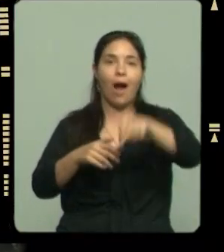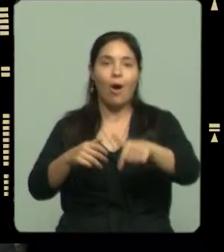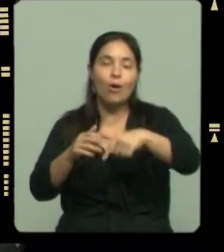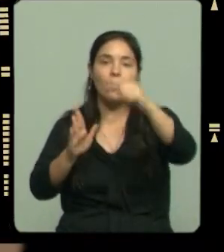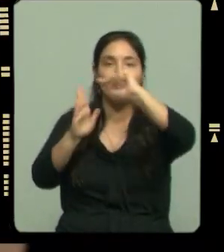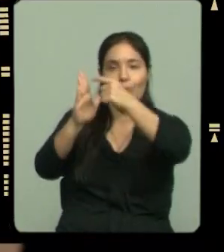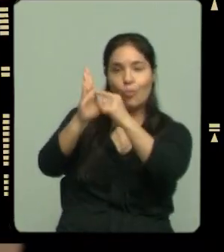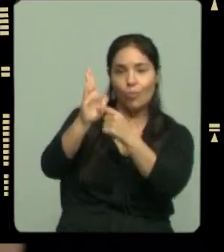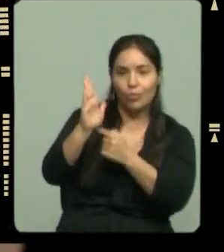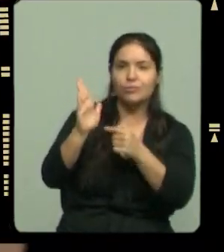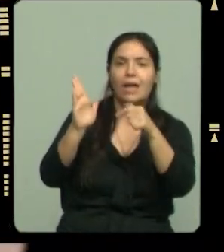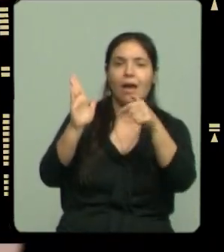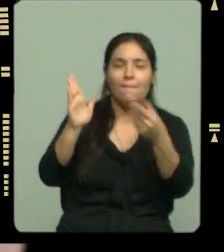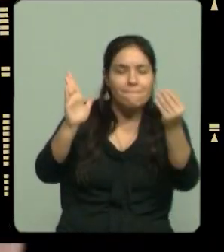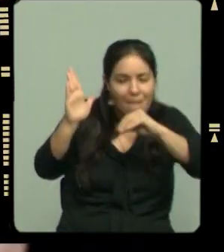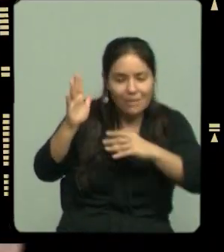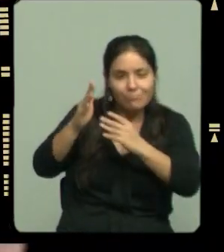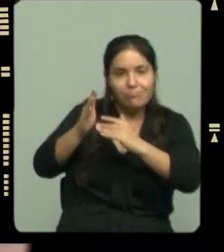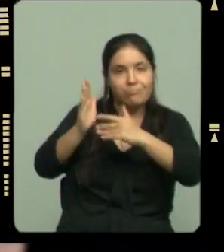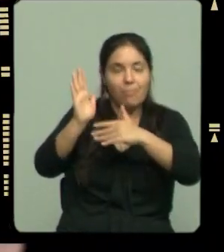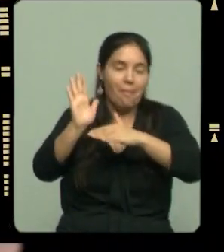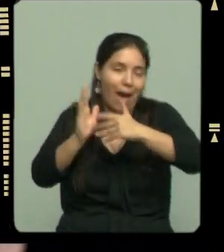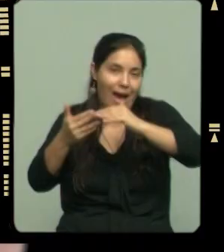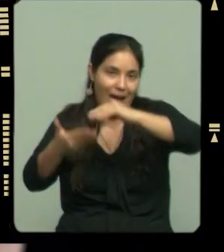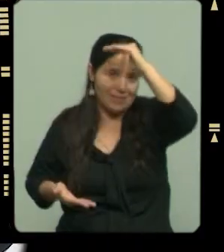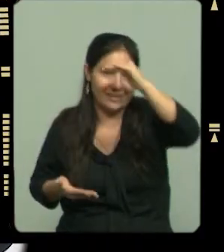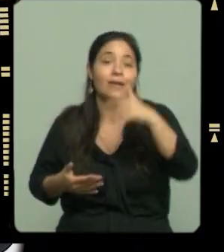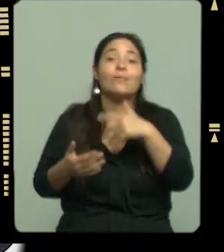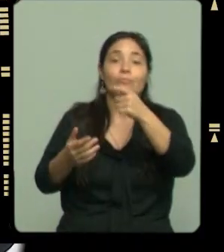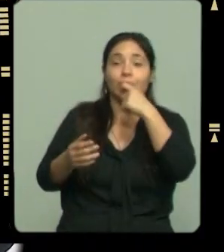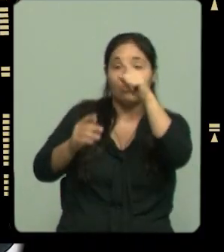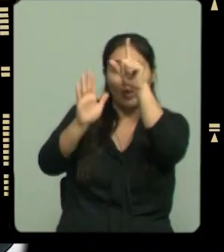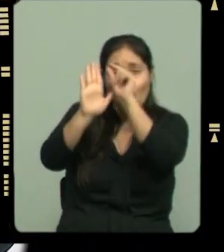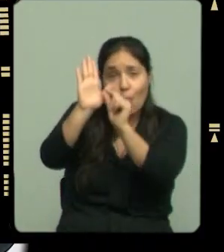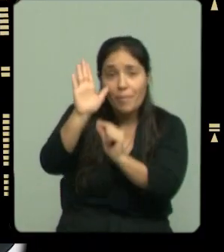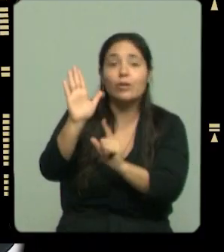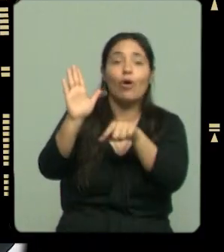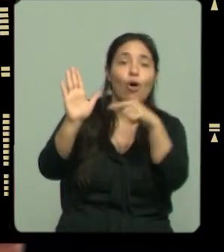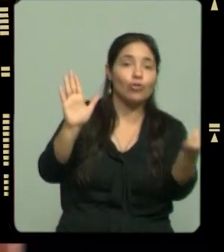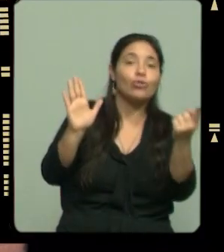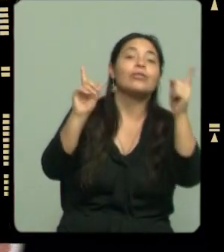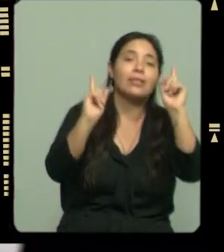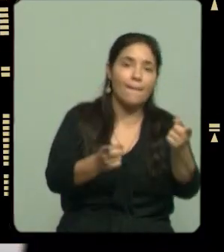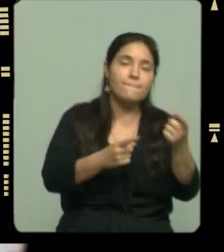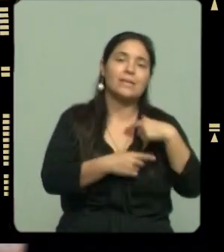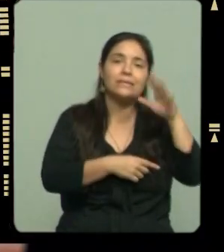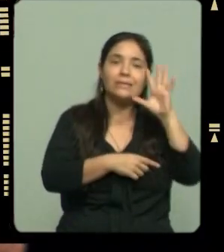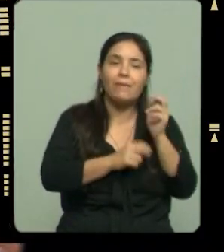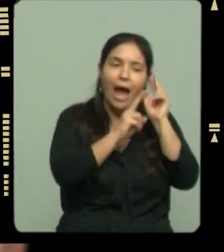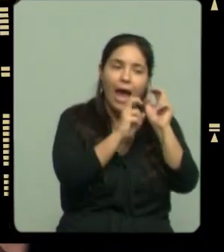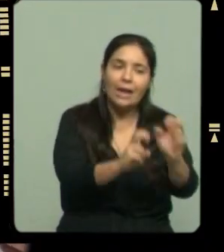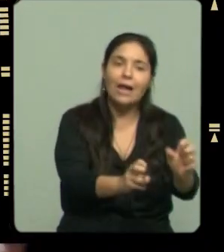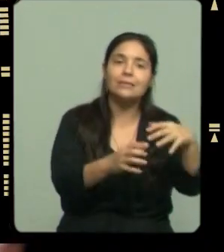donde se ampliaron los indicadores que pasaron de ser los estrictamente duros a aquellos que influyen en el bienestar y